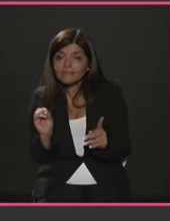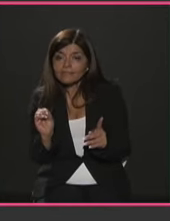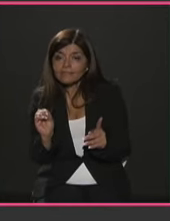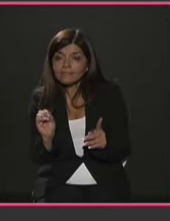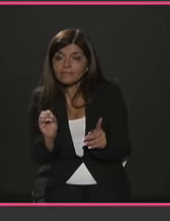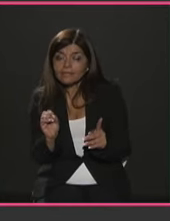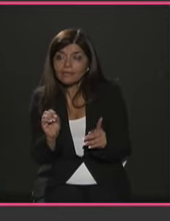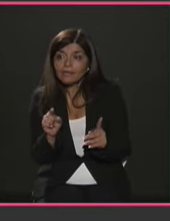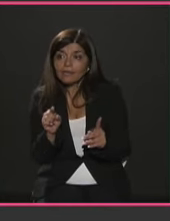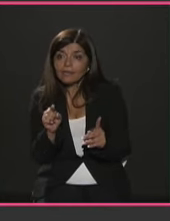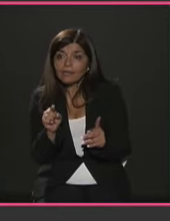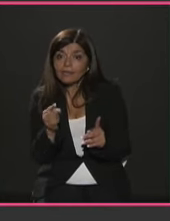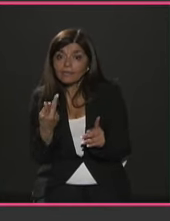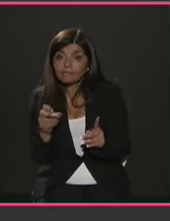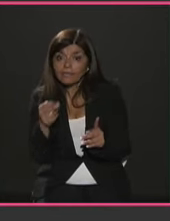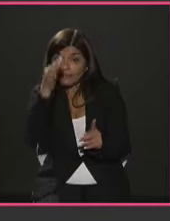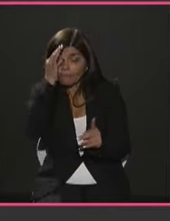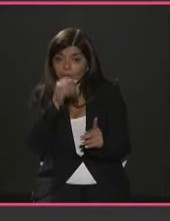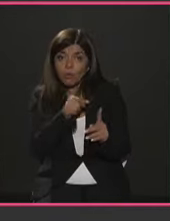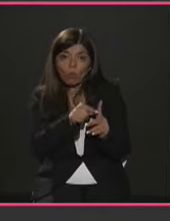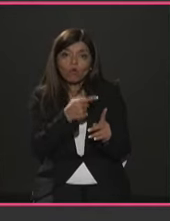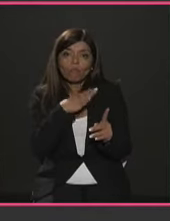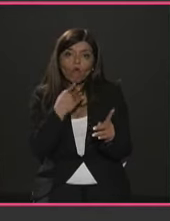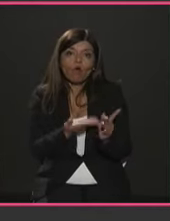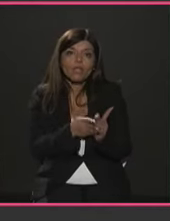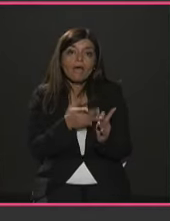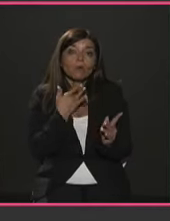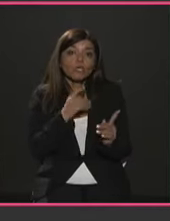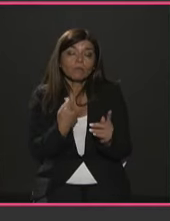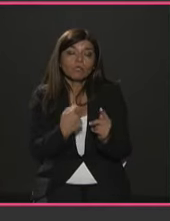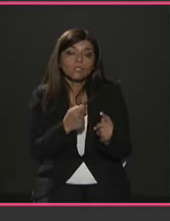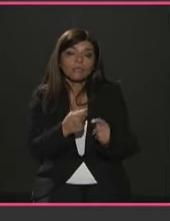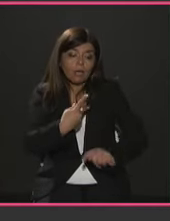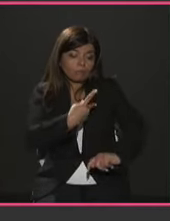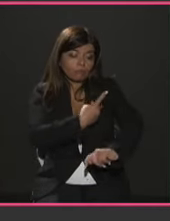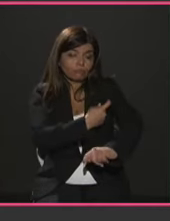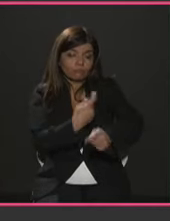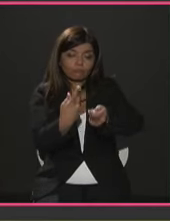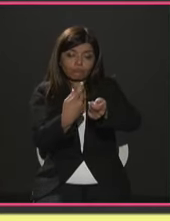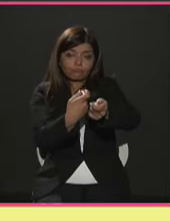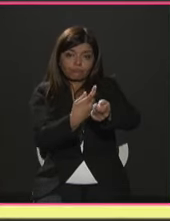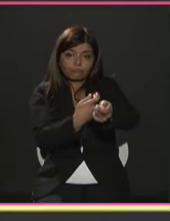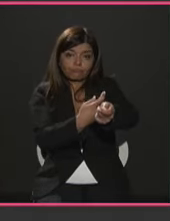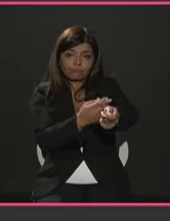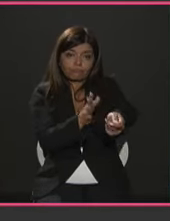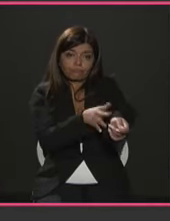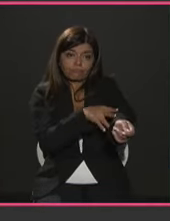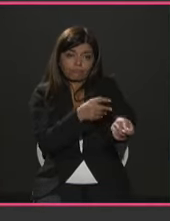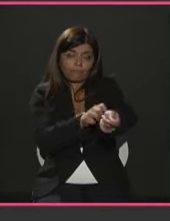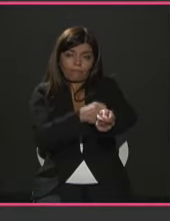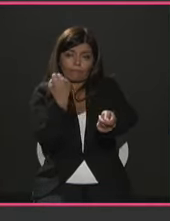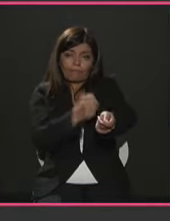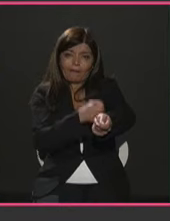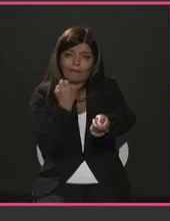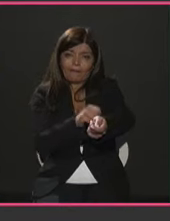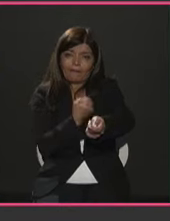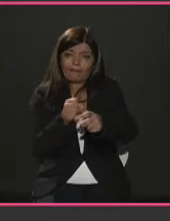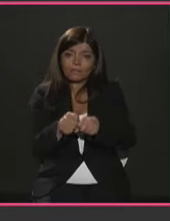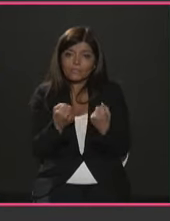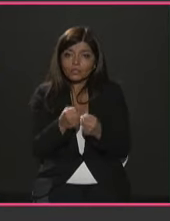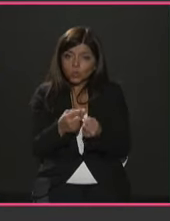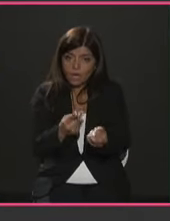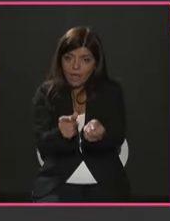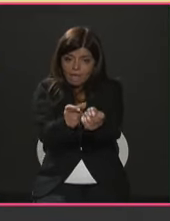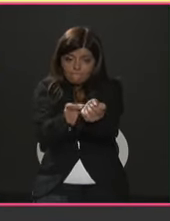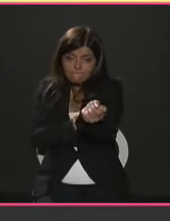causa del tratamiento era un tratamiento que se inyectaba por la vena que destruía las venas eh Y que